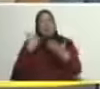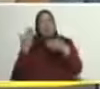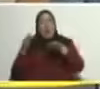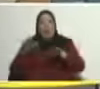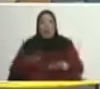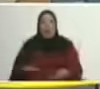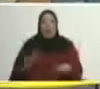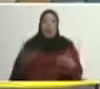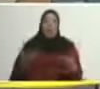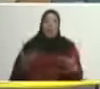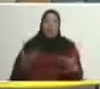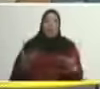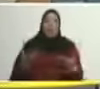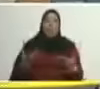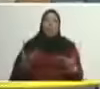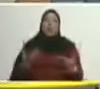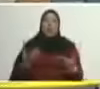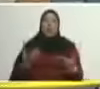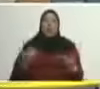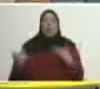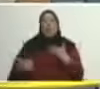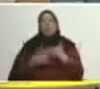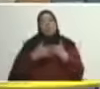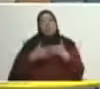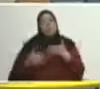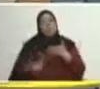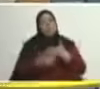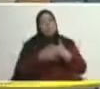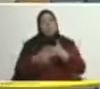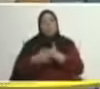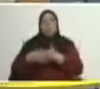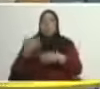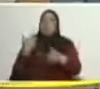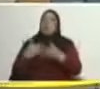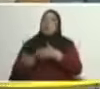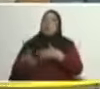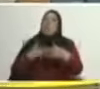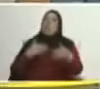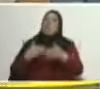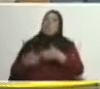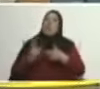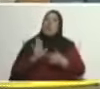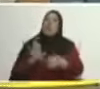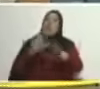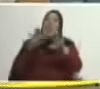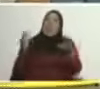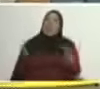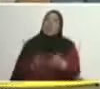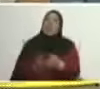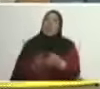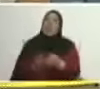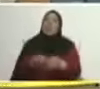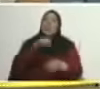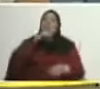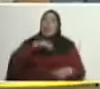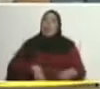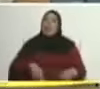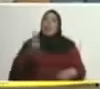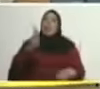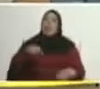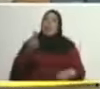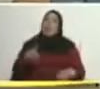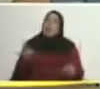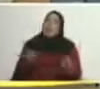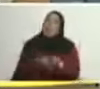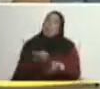actos que están siendo perpetrados a plena luz en frente de todos. La historia no va a ser